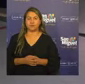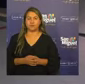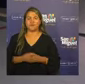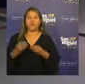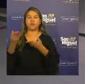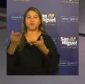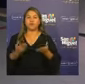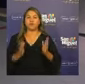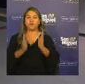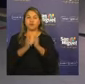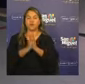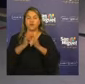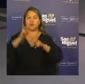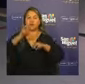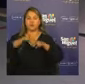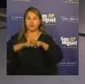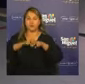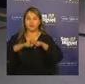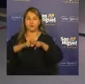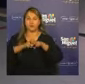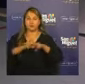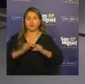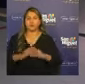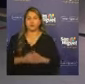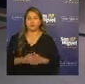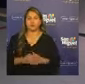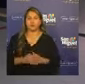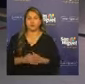Los invitamos a tomar asiento.